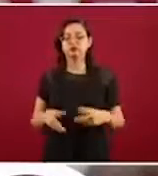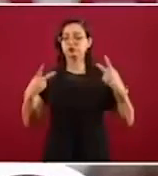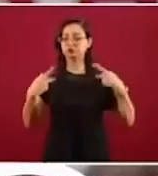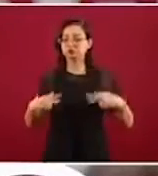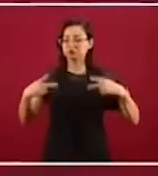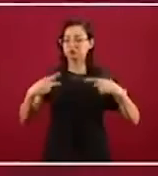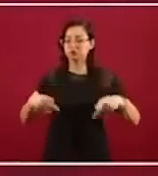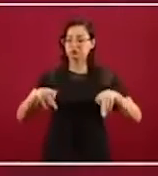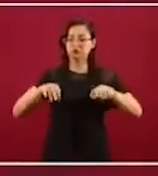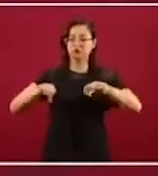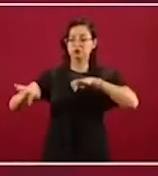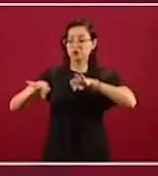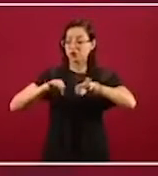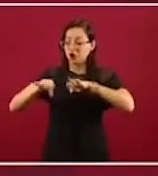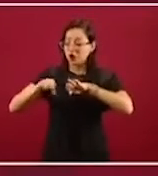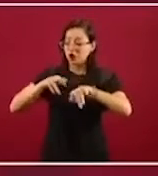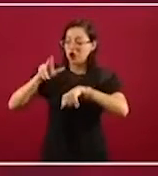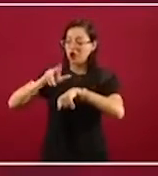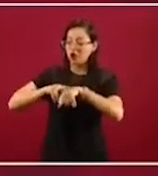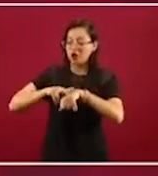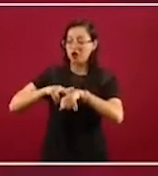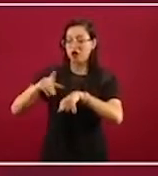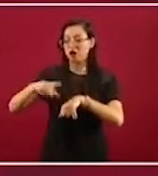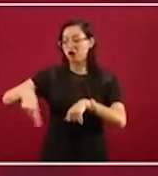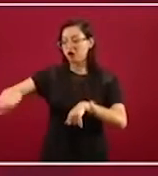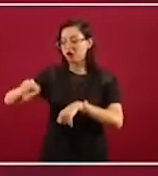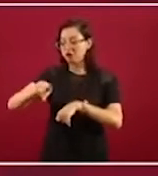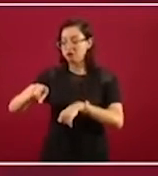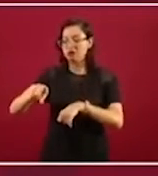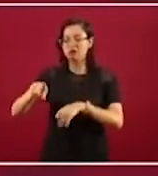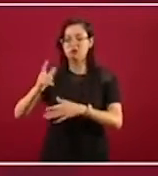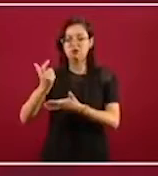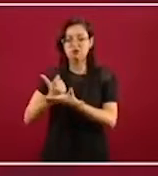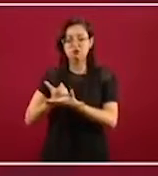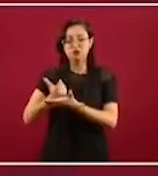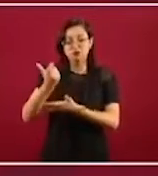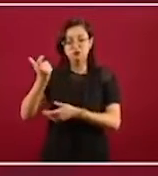trabajadores que ganan